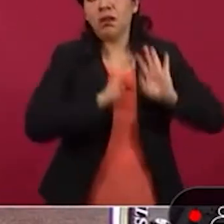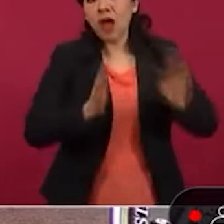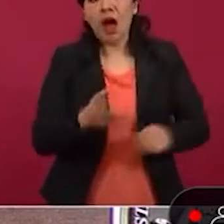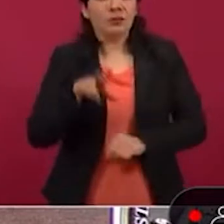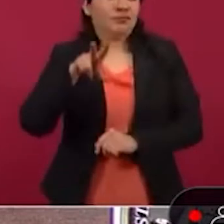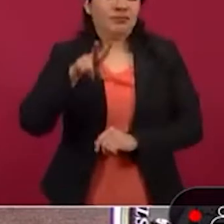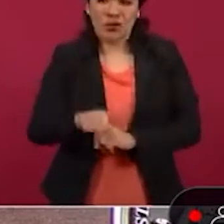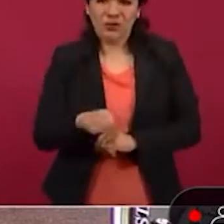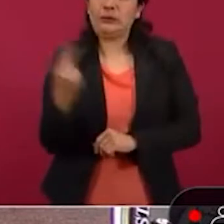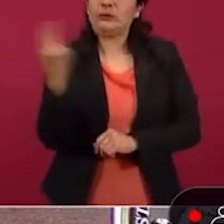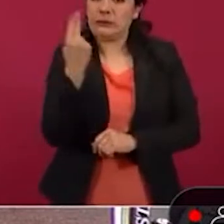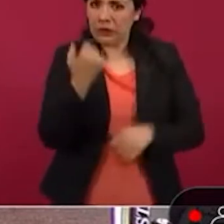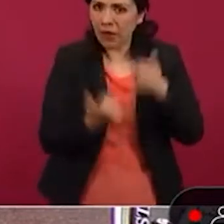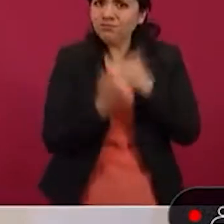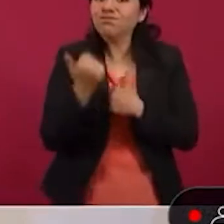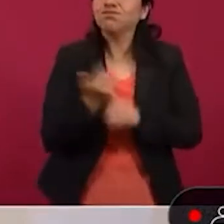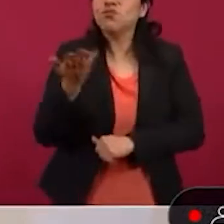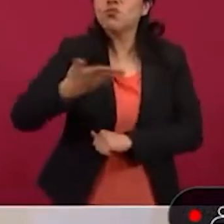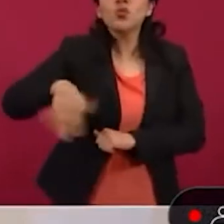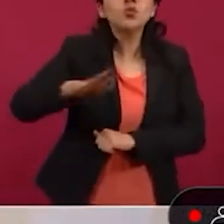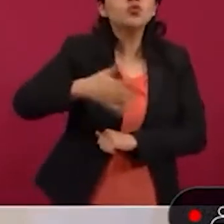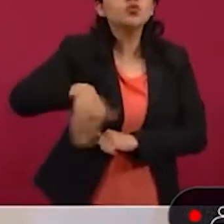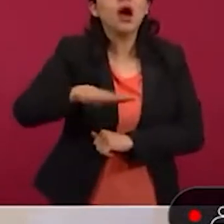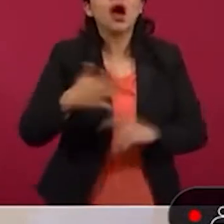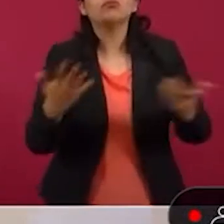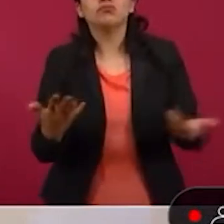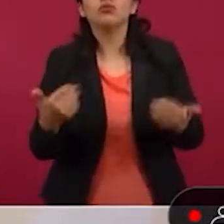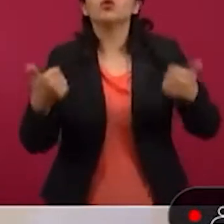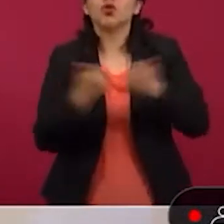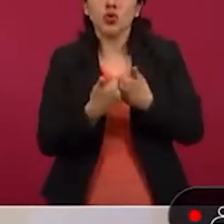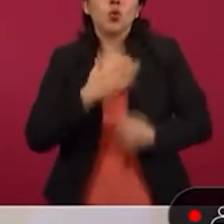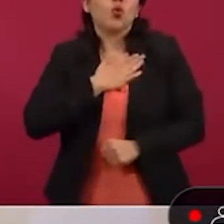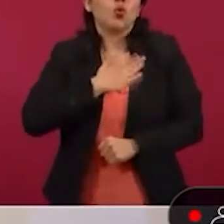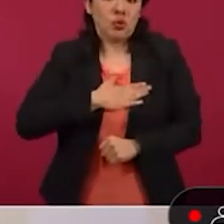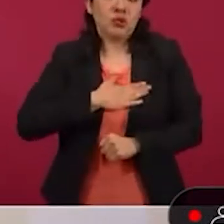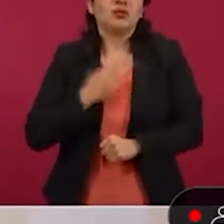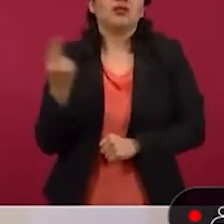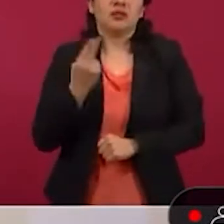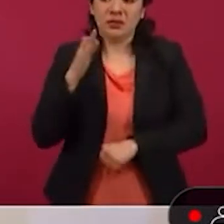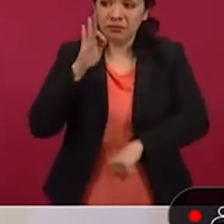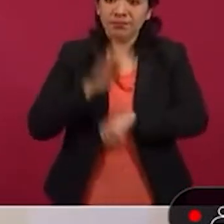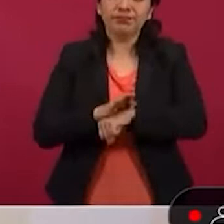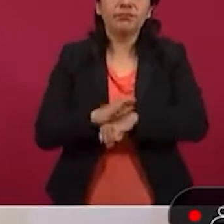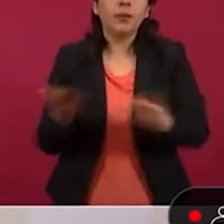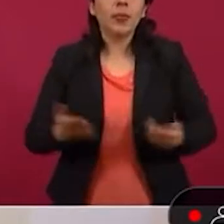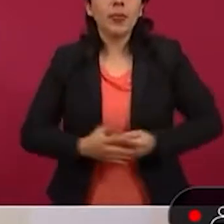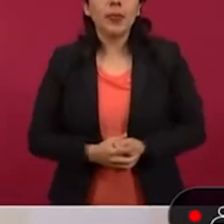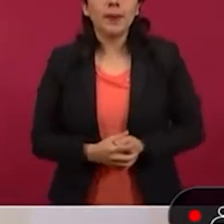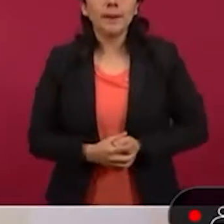que se busque que haya justicia.